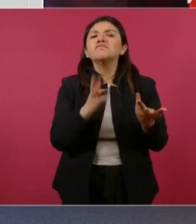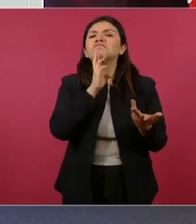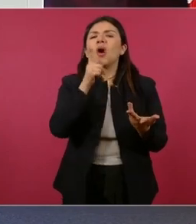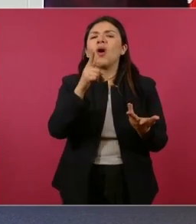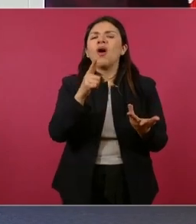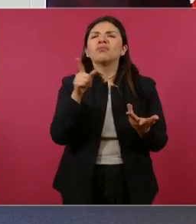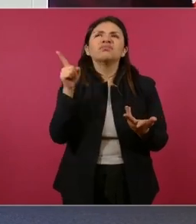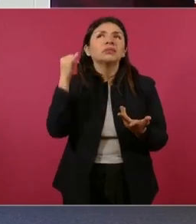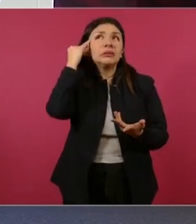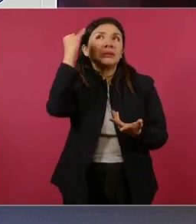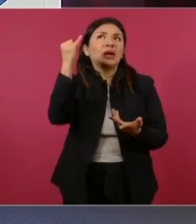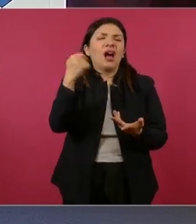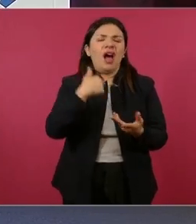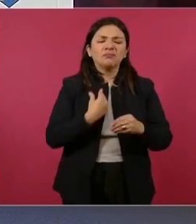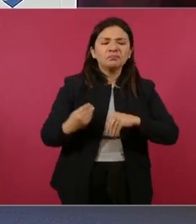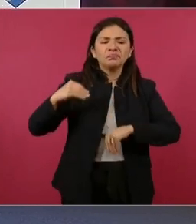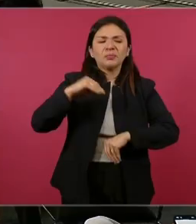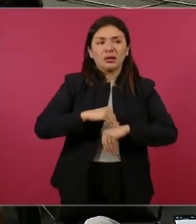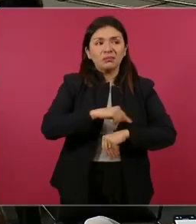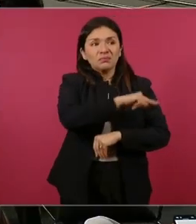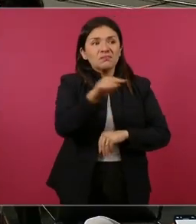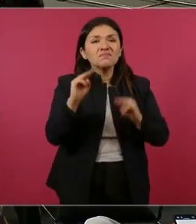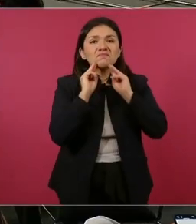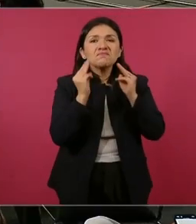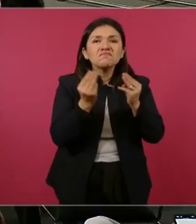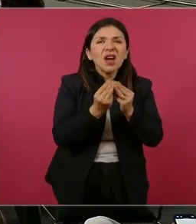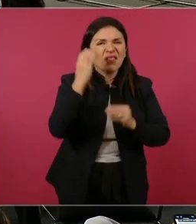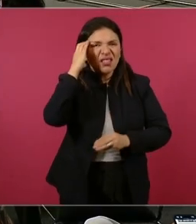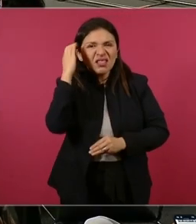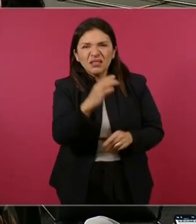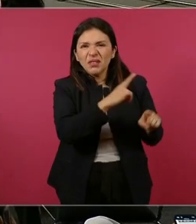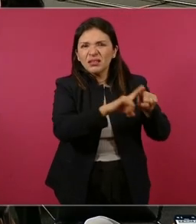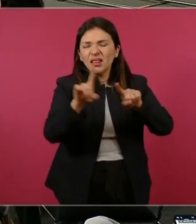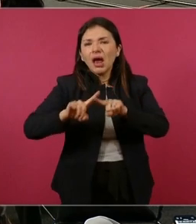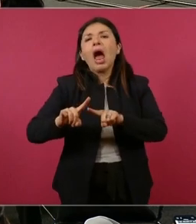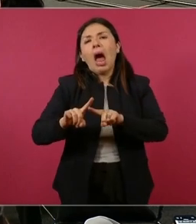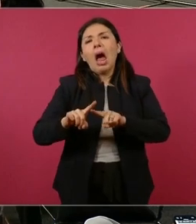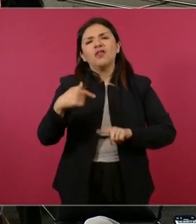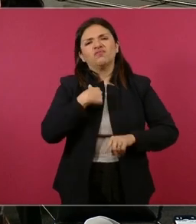enfrentando a la delincuencia